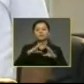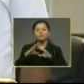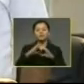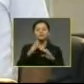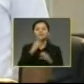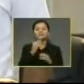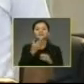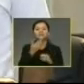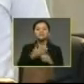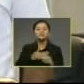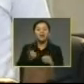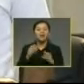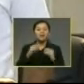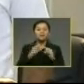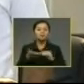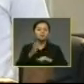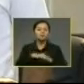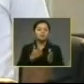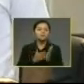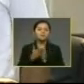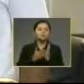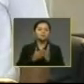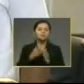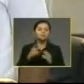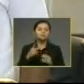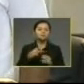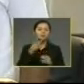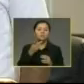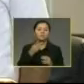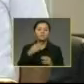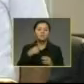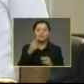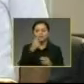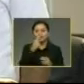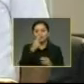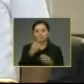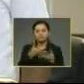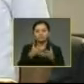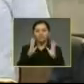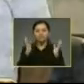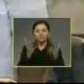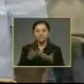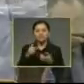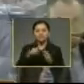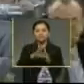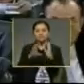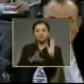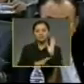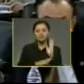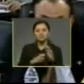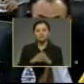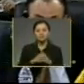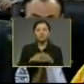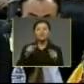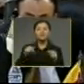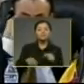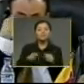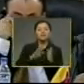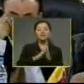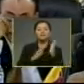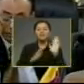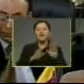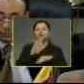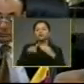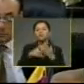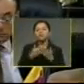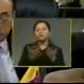de los servicios públicos y actividades económicas de interés general previsto en esta Constitución. Se refiere a todos los servicios públicos, a todas